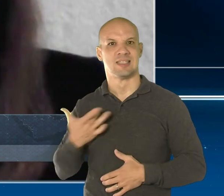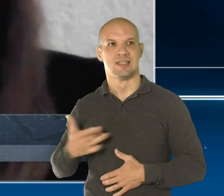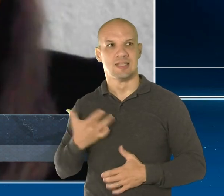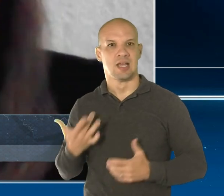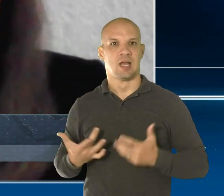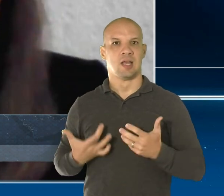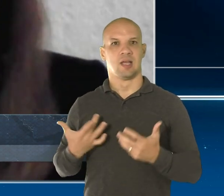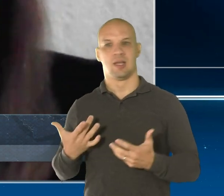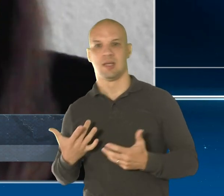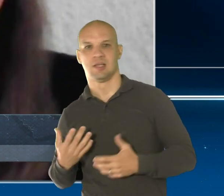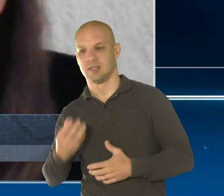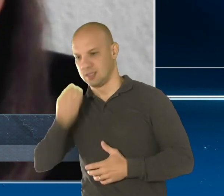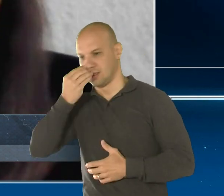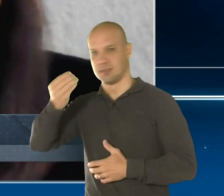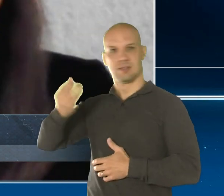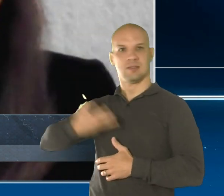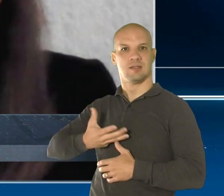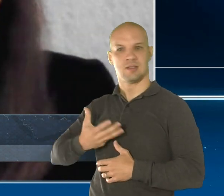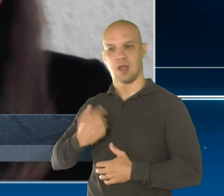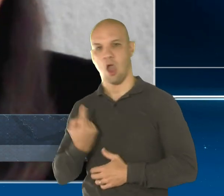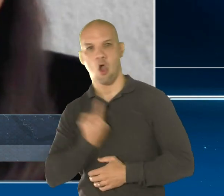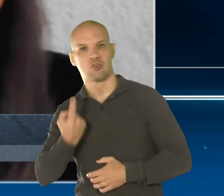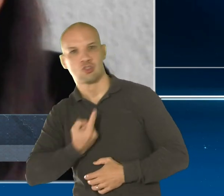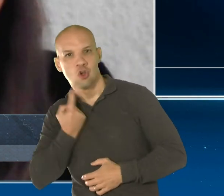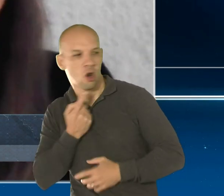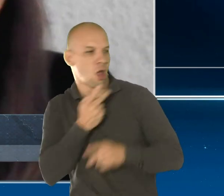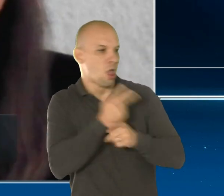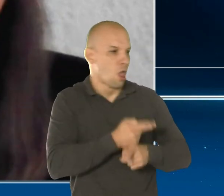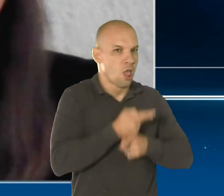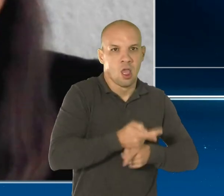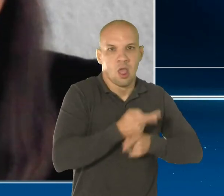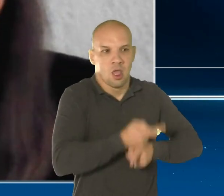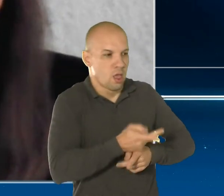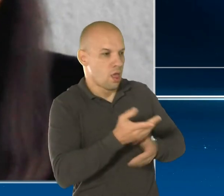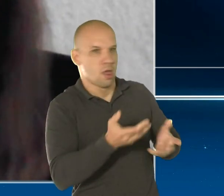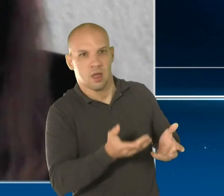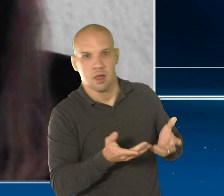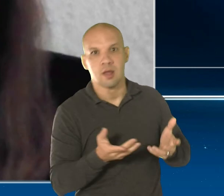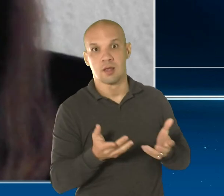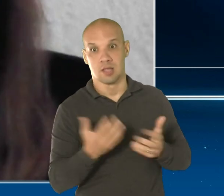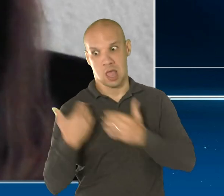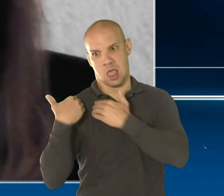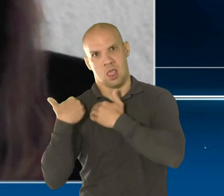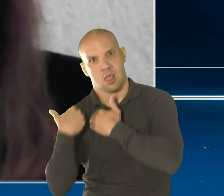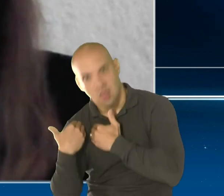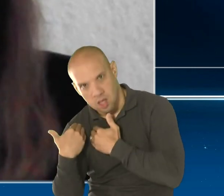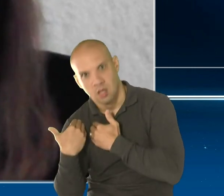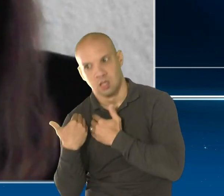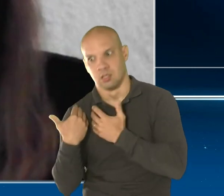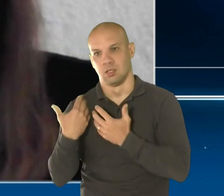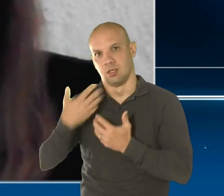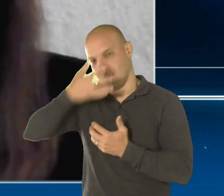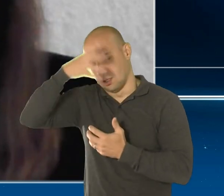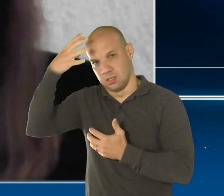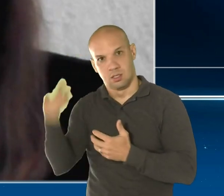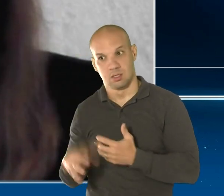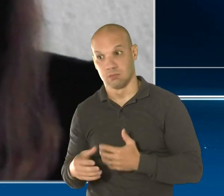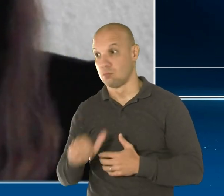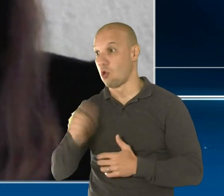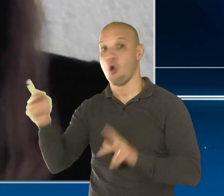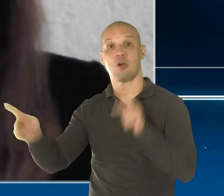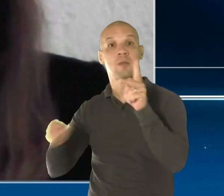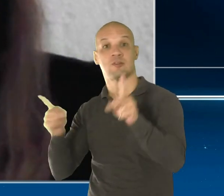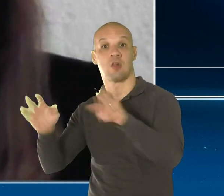muy abandonados, con una carga realmente bastante fuerte, sin que los demás integrantes